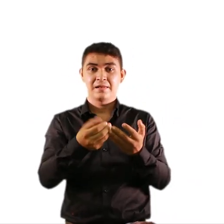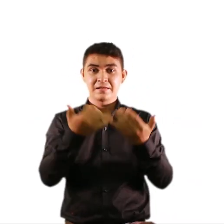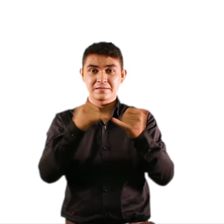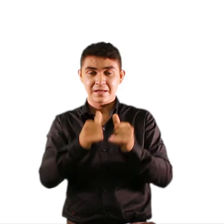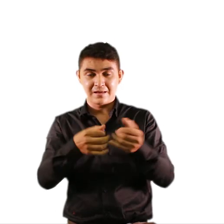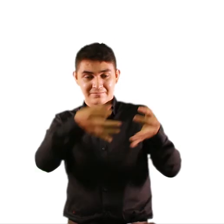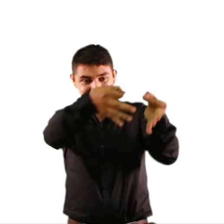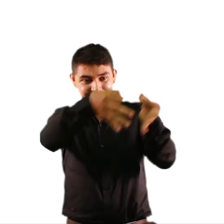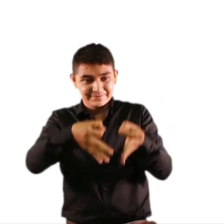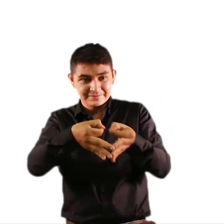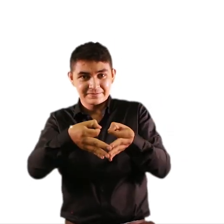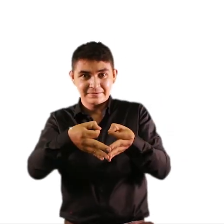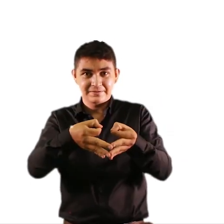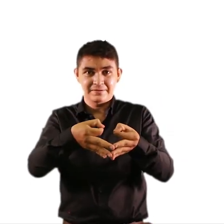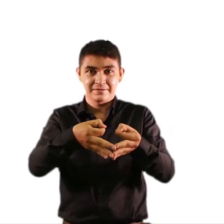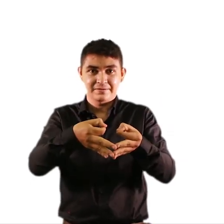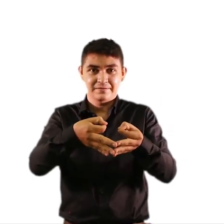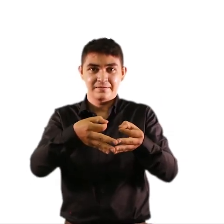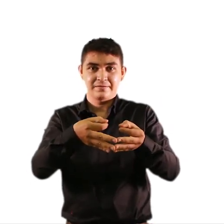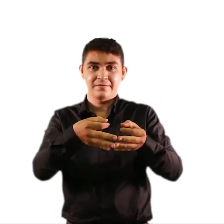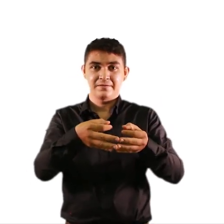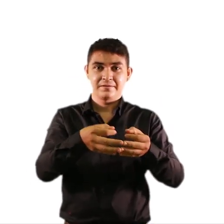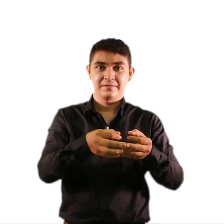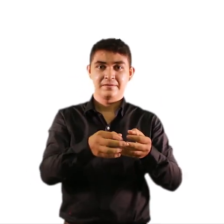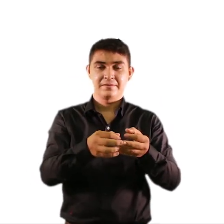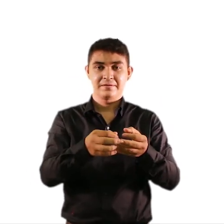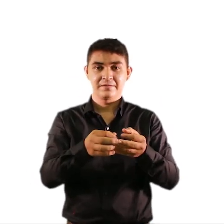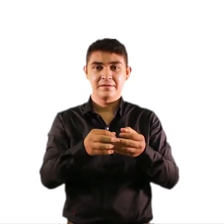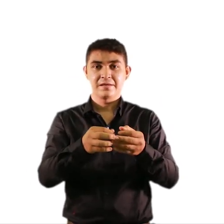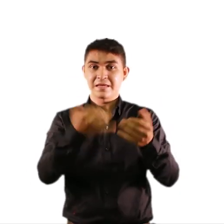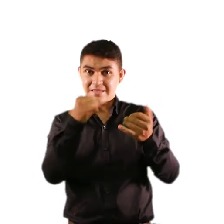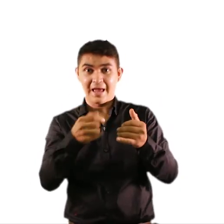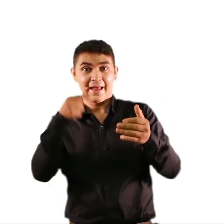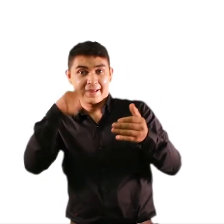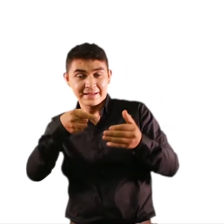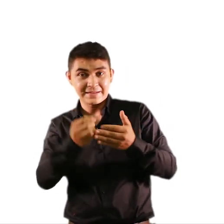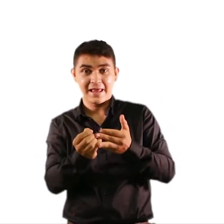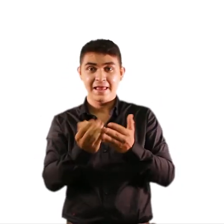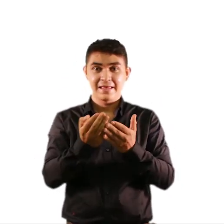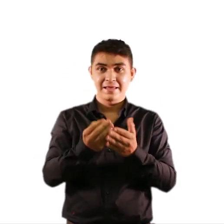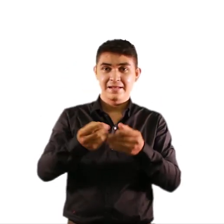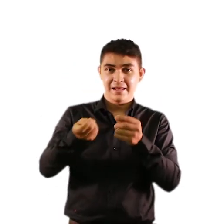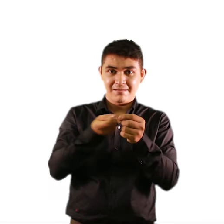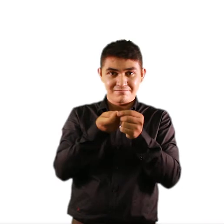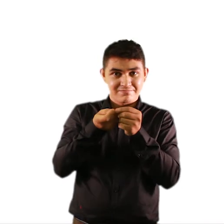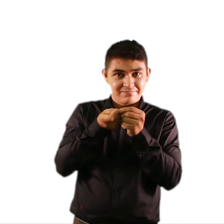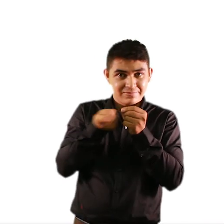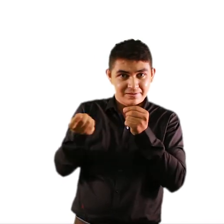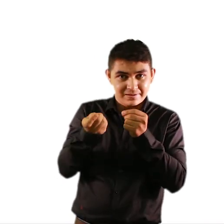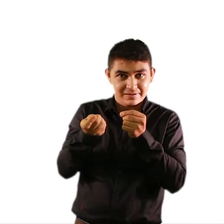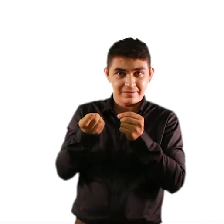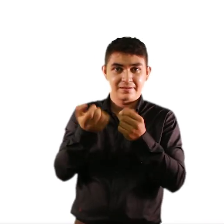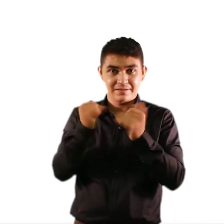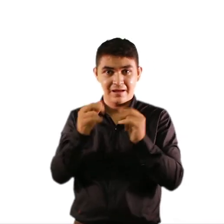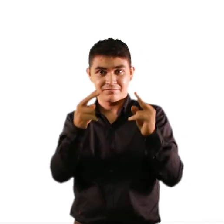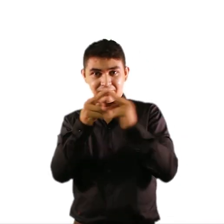26,51 metros. Esa es la medida de ese cateto desconocido, el cateto